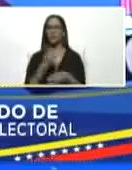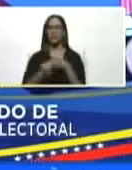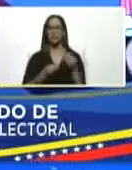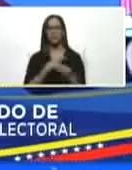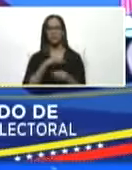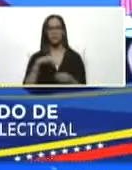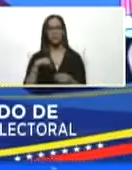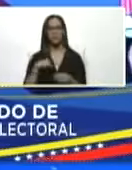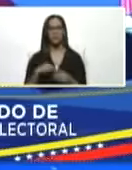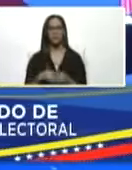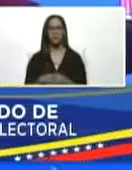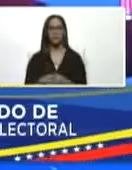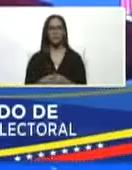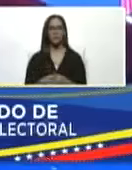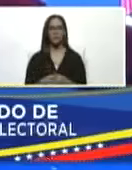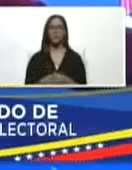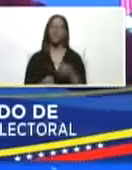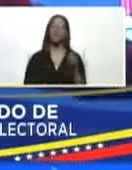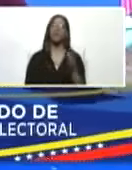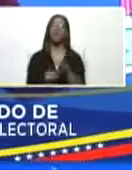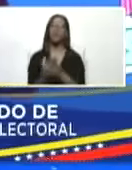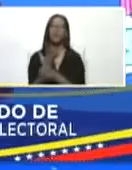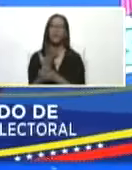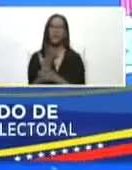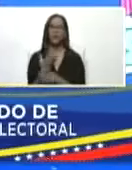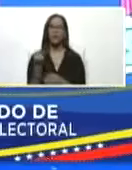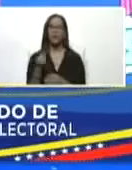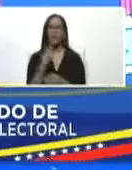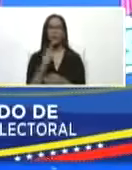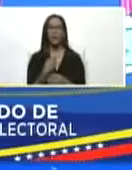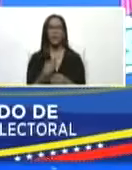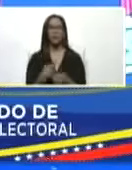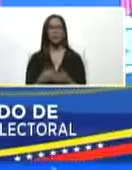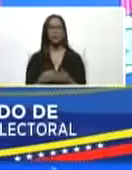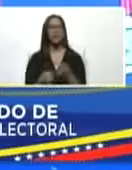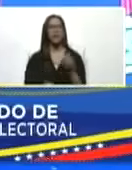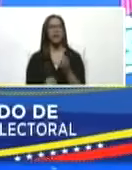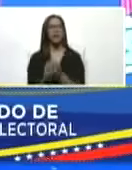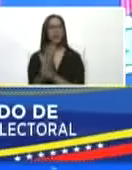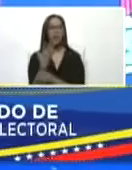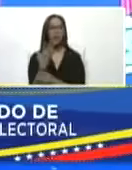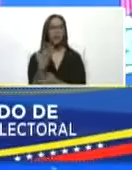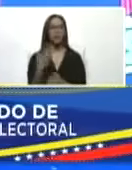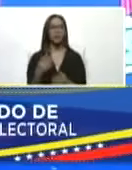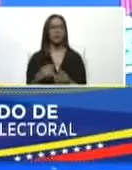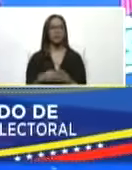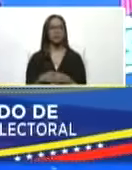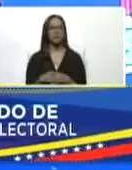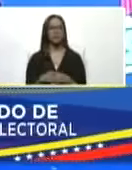nosotros. Que florezcan, como decían por allá, que florezcan